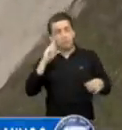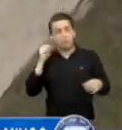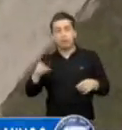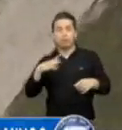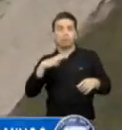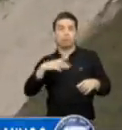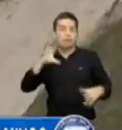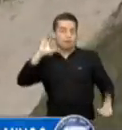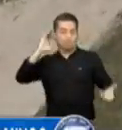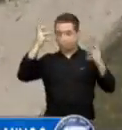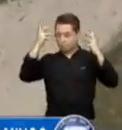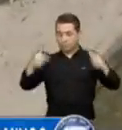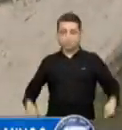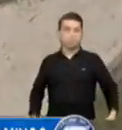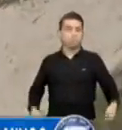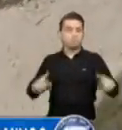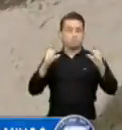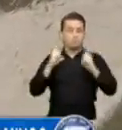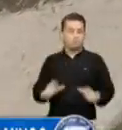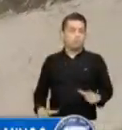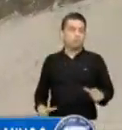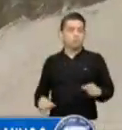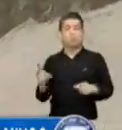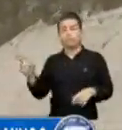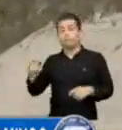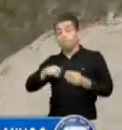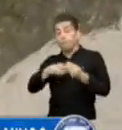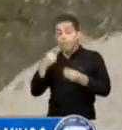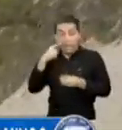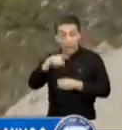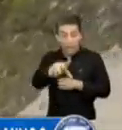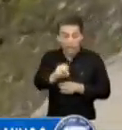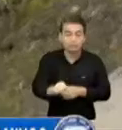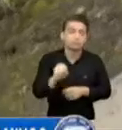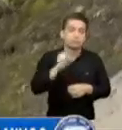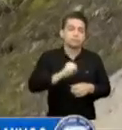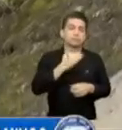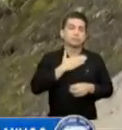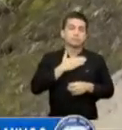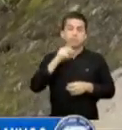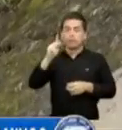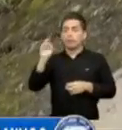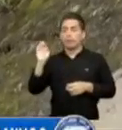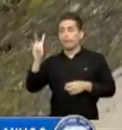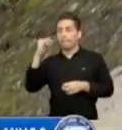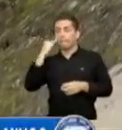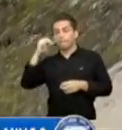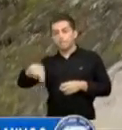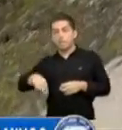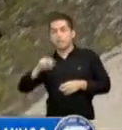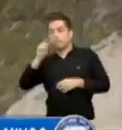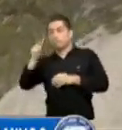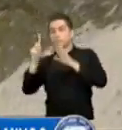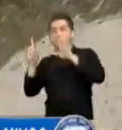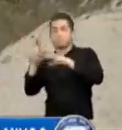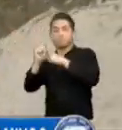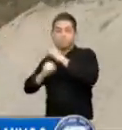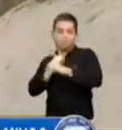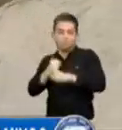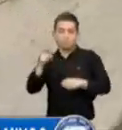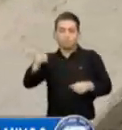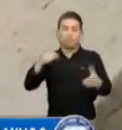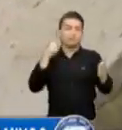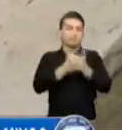se ha identificado por familiares como kevin arnold o chanca mail de 26 años de edad este accidente ocurre en la quinta avenida